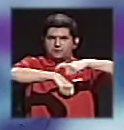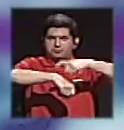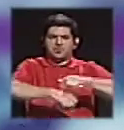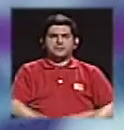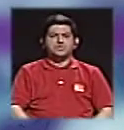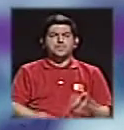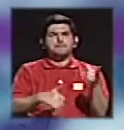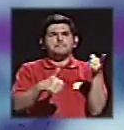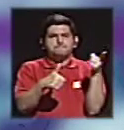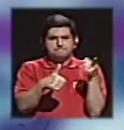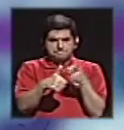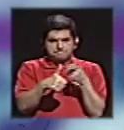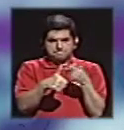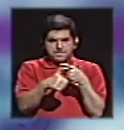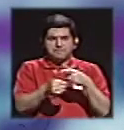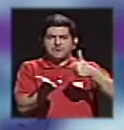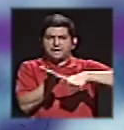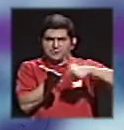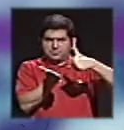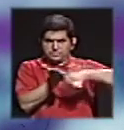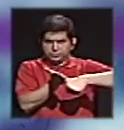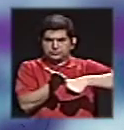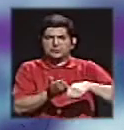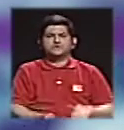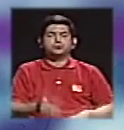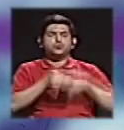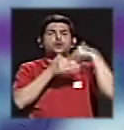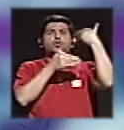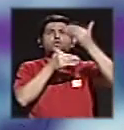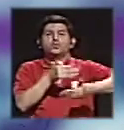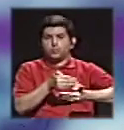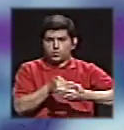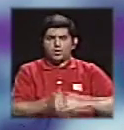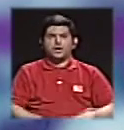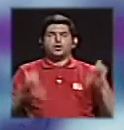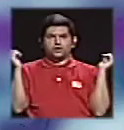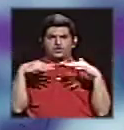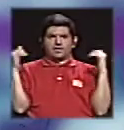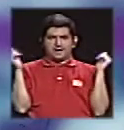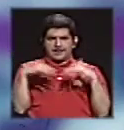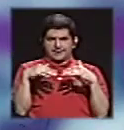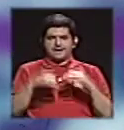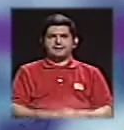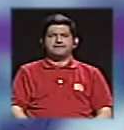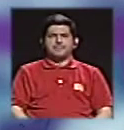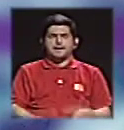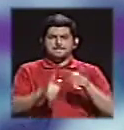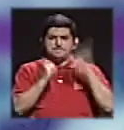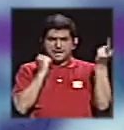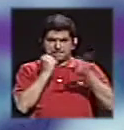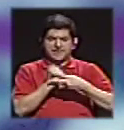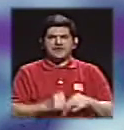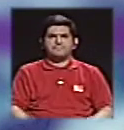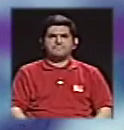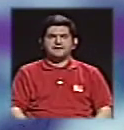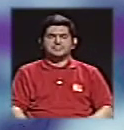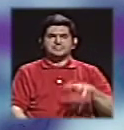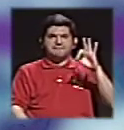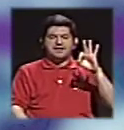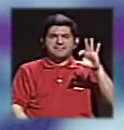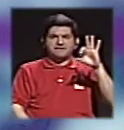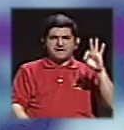hace la primera elección después de la guerra, ¿verdad? La primera vez que el Frente